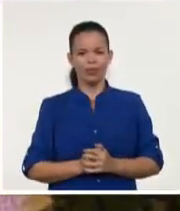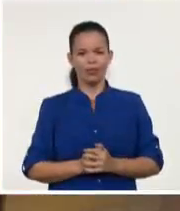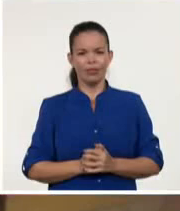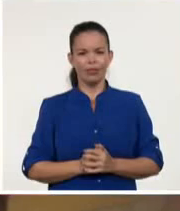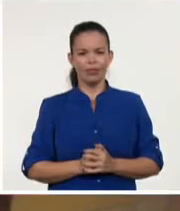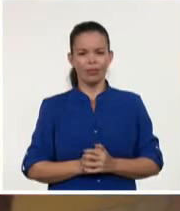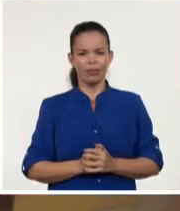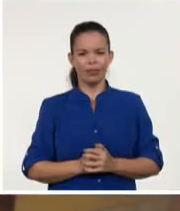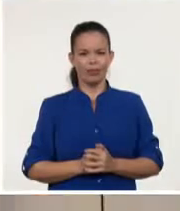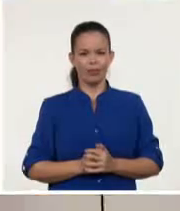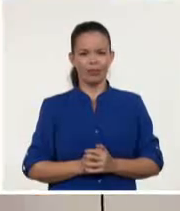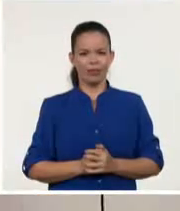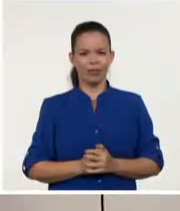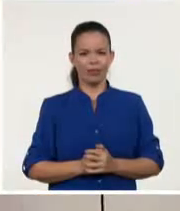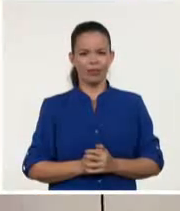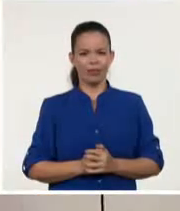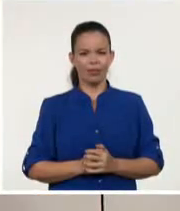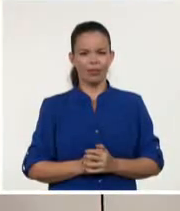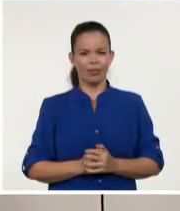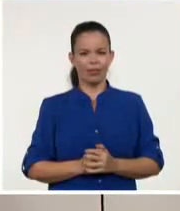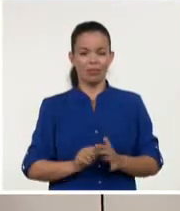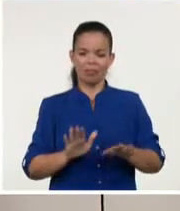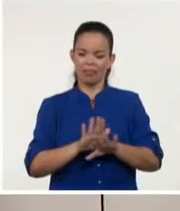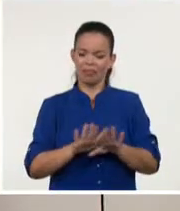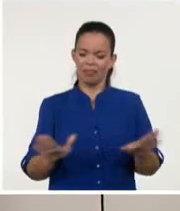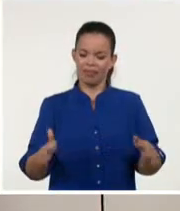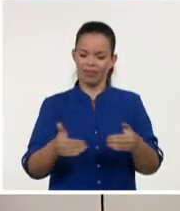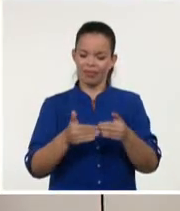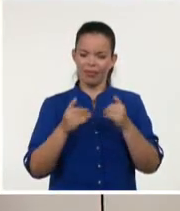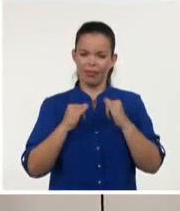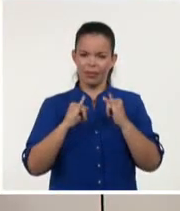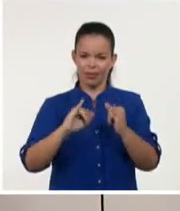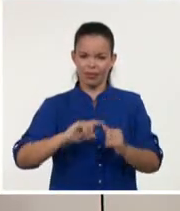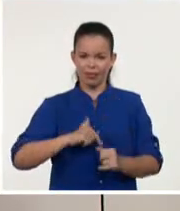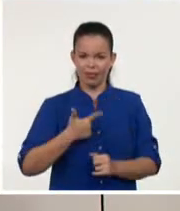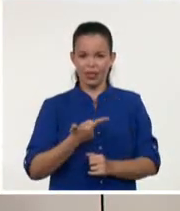Televisión Cubana. Con esta información finalizan las culturales. Tenga muy buenas tardes.